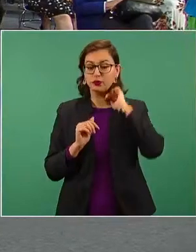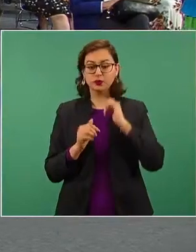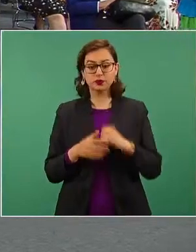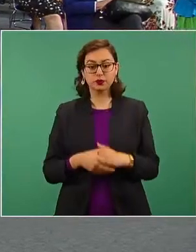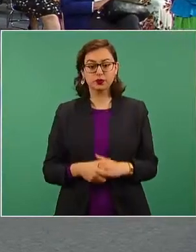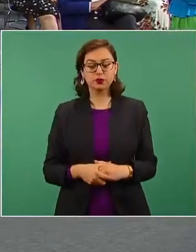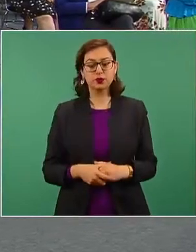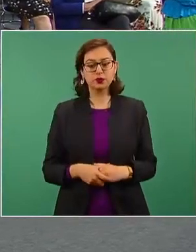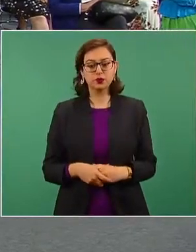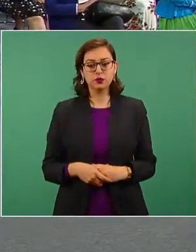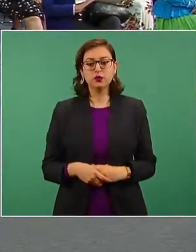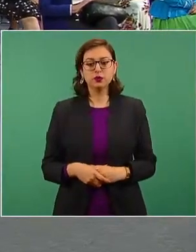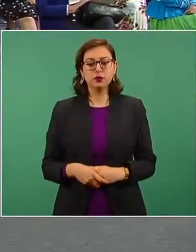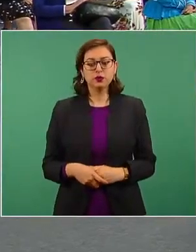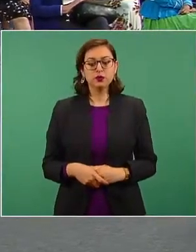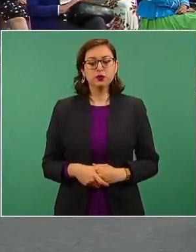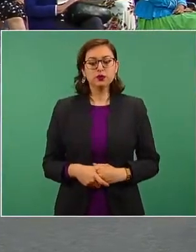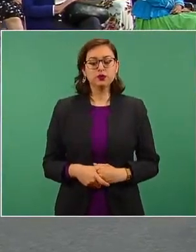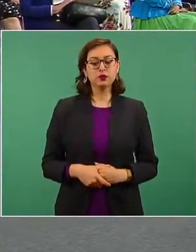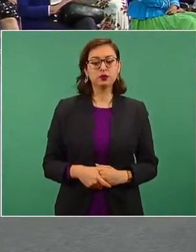Pues